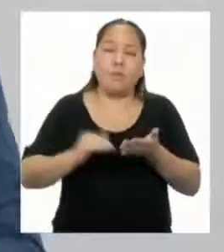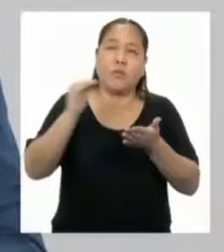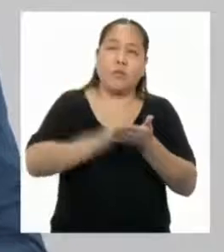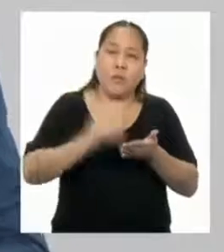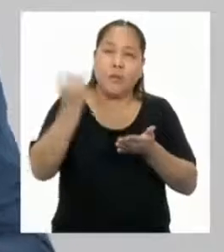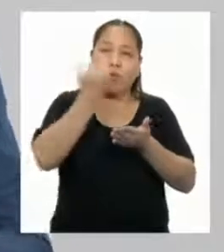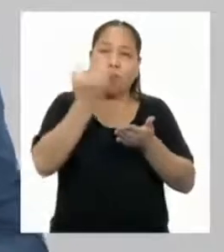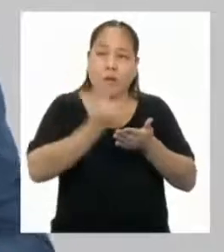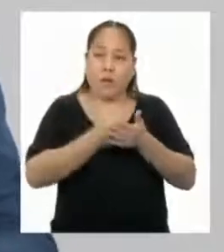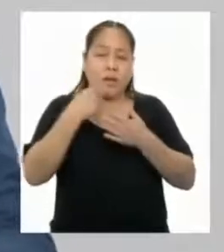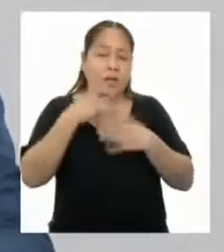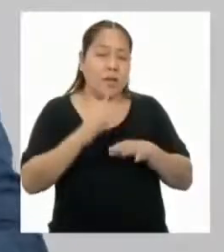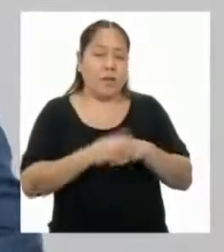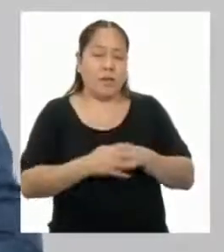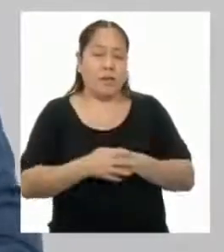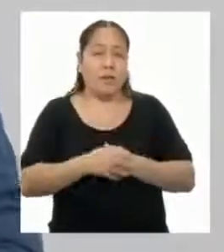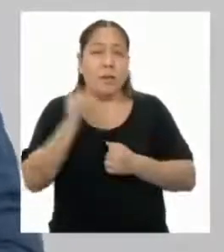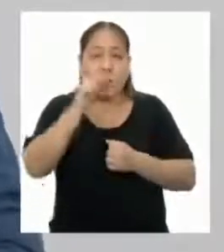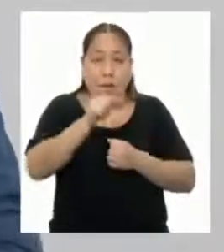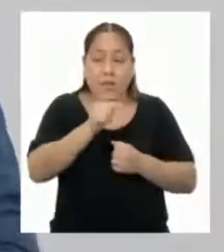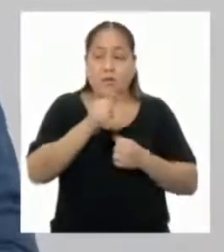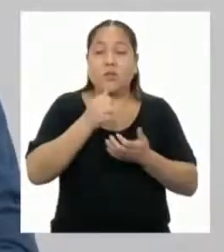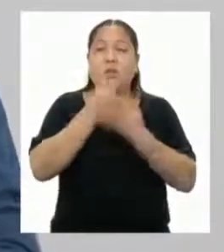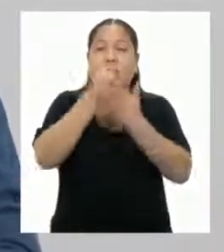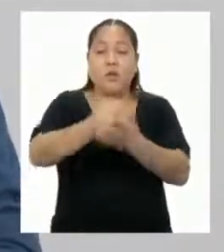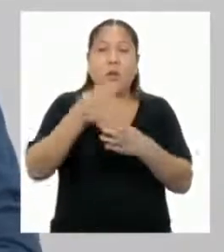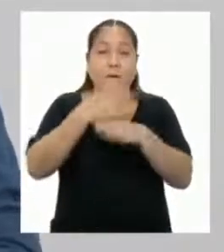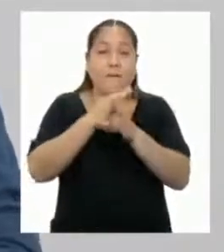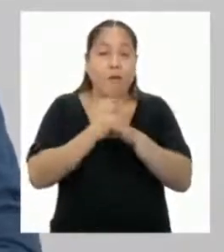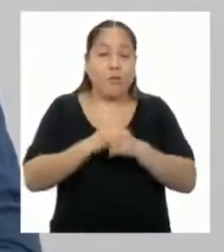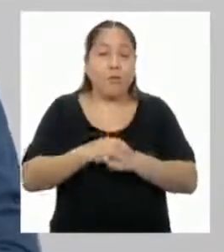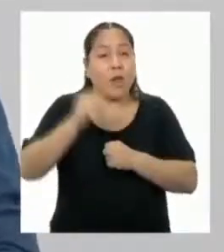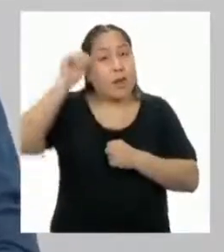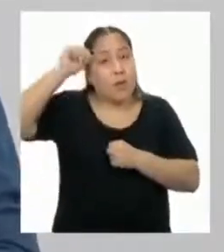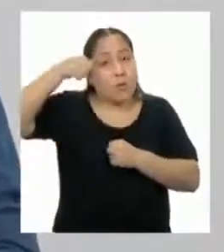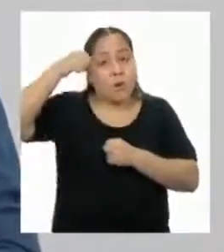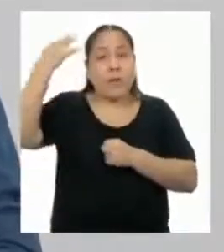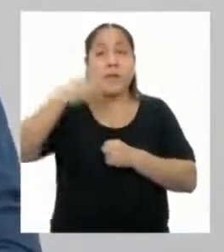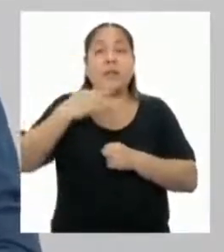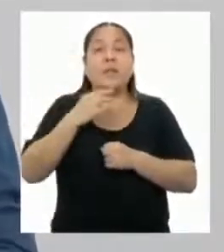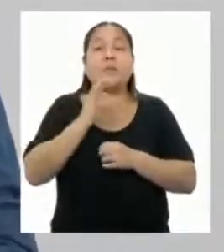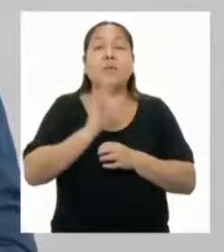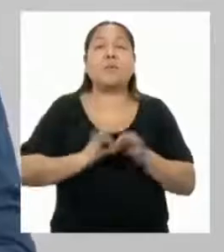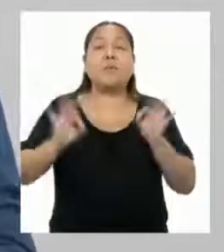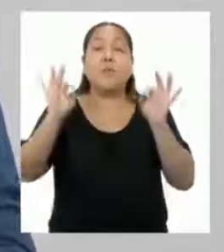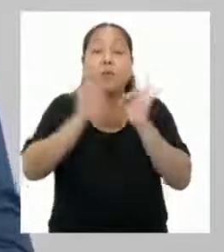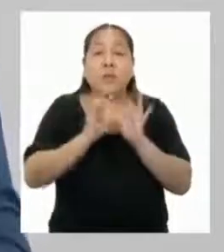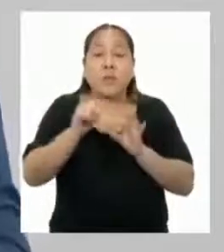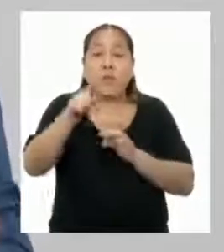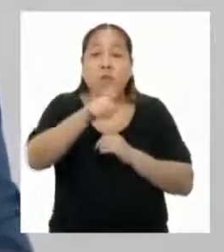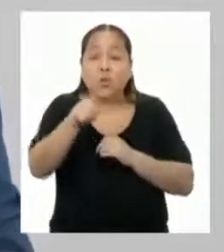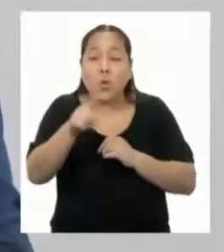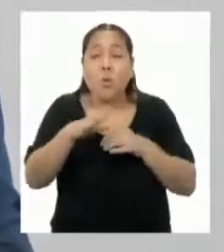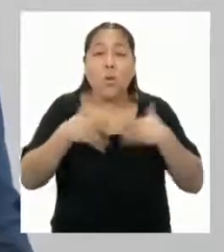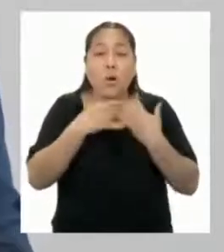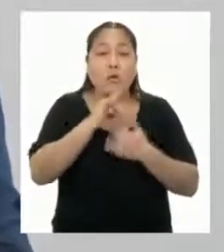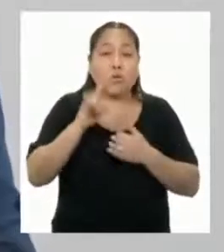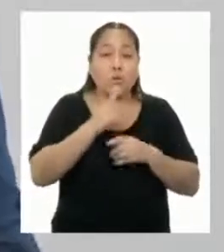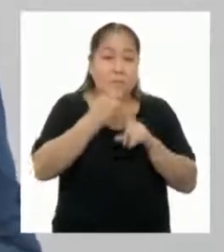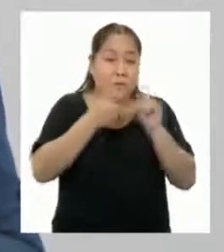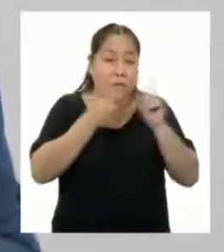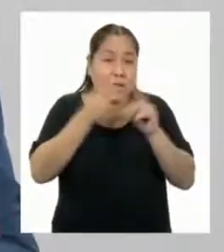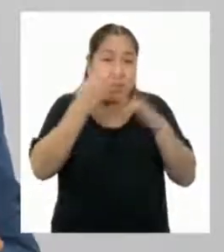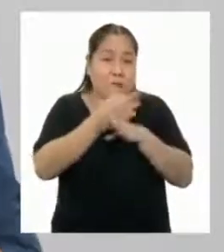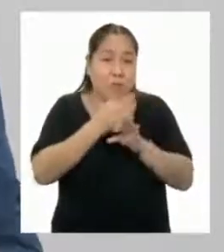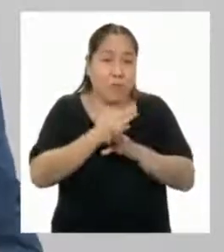Sí, claro, para eso nos sirven las fórmulas, pero recuerda que siempre es importante que puedes utilizar otras